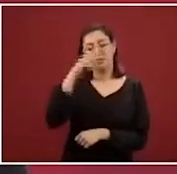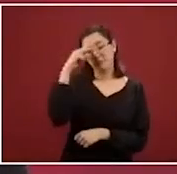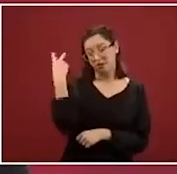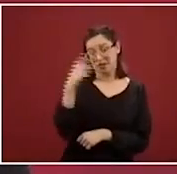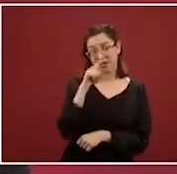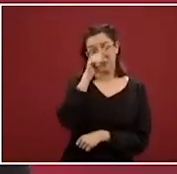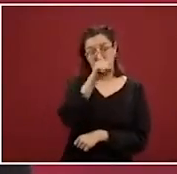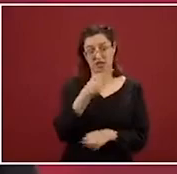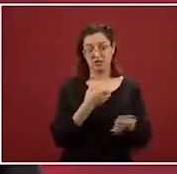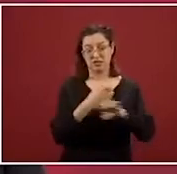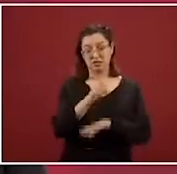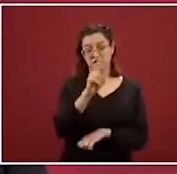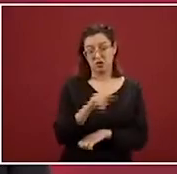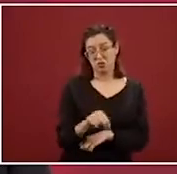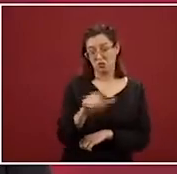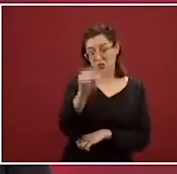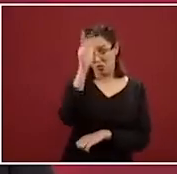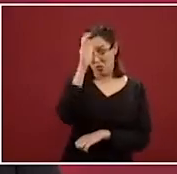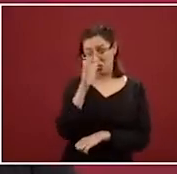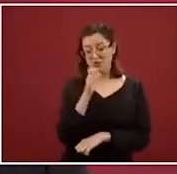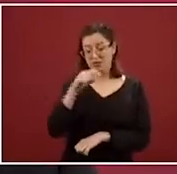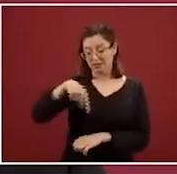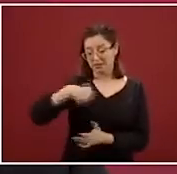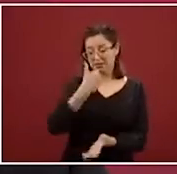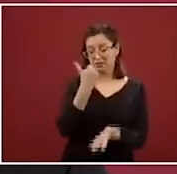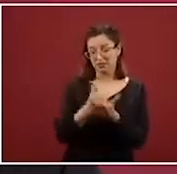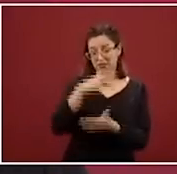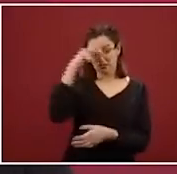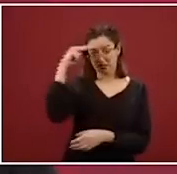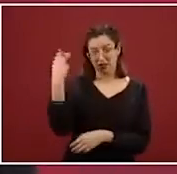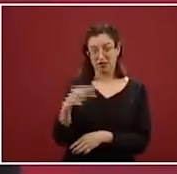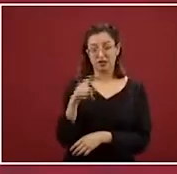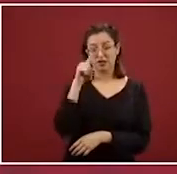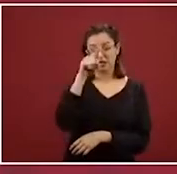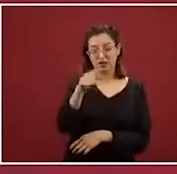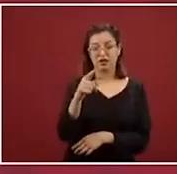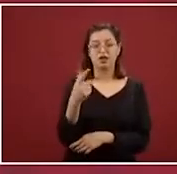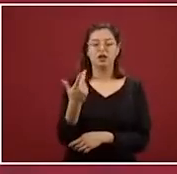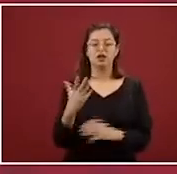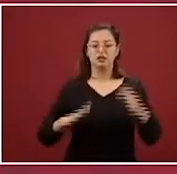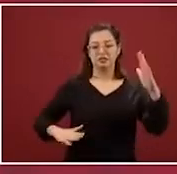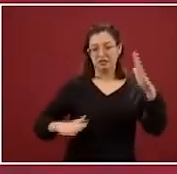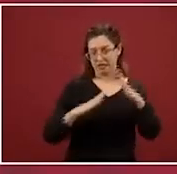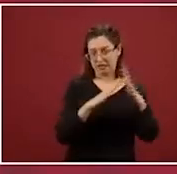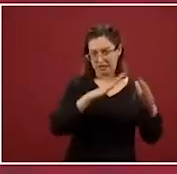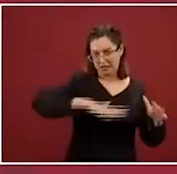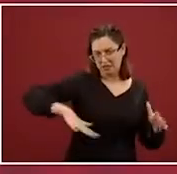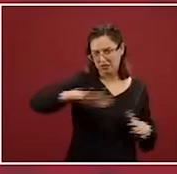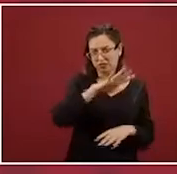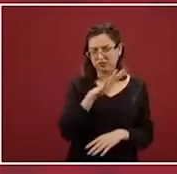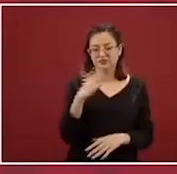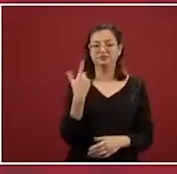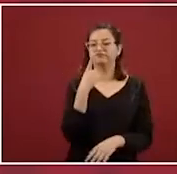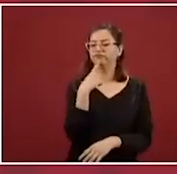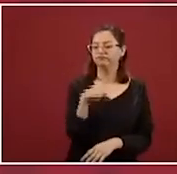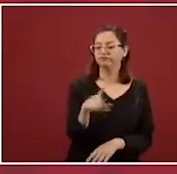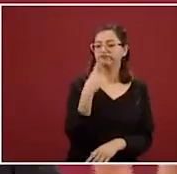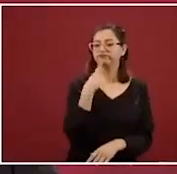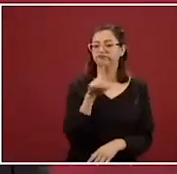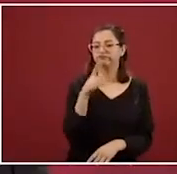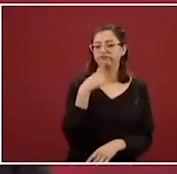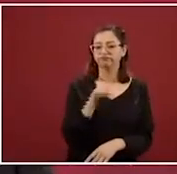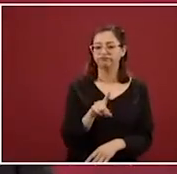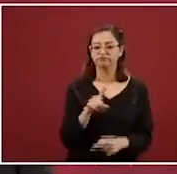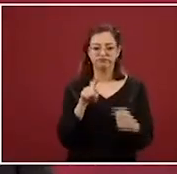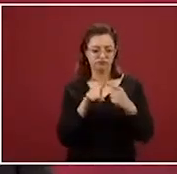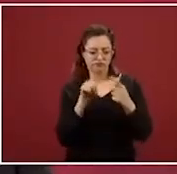León, de Coahuila y aquí en la Ciudad de México, en la zona de Tlatelolco. Y las quejas tienen que ver